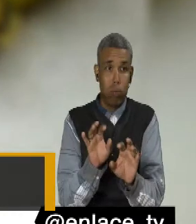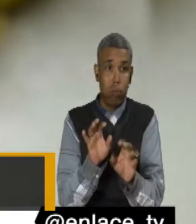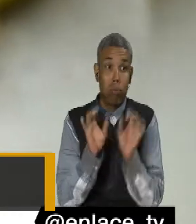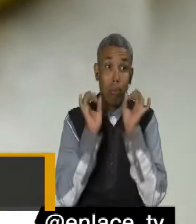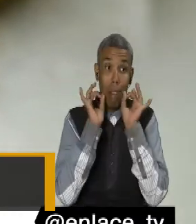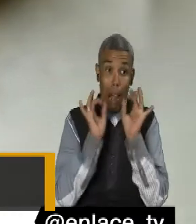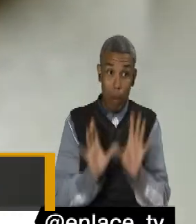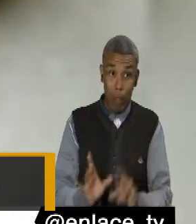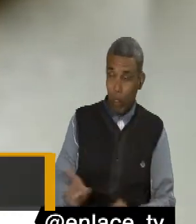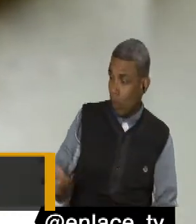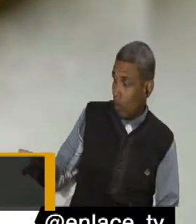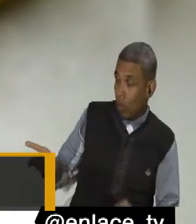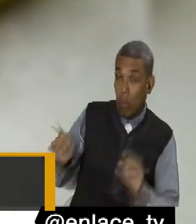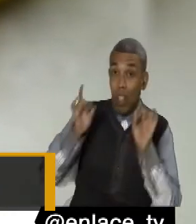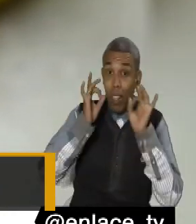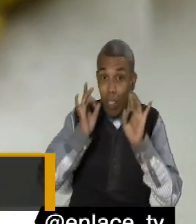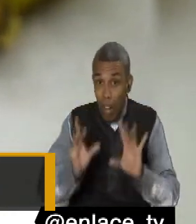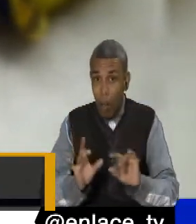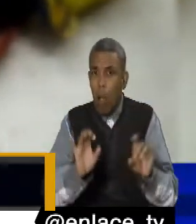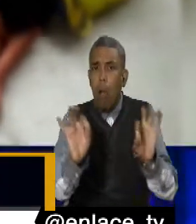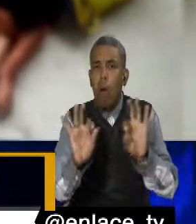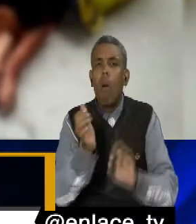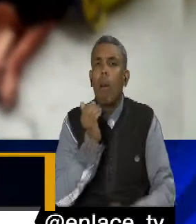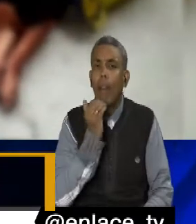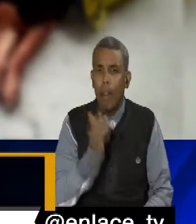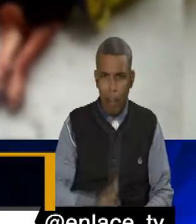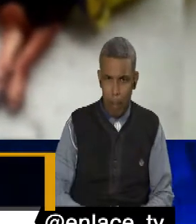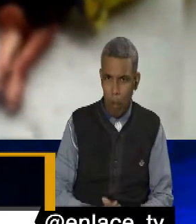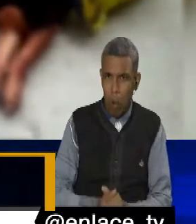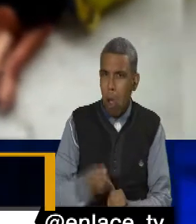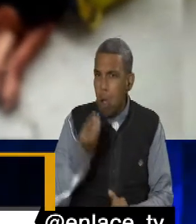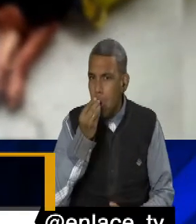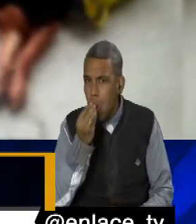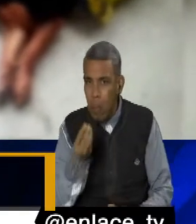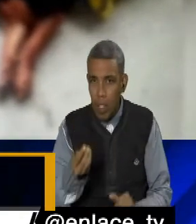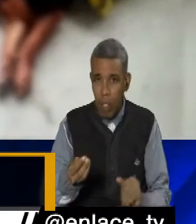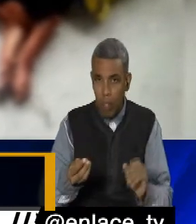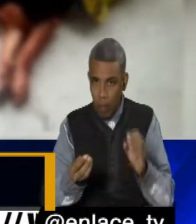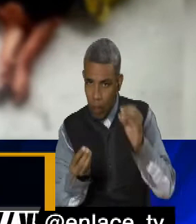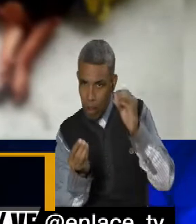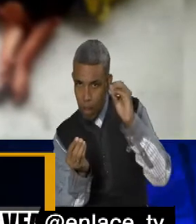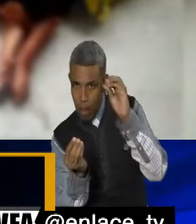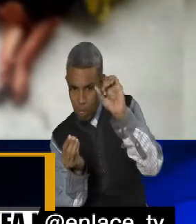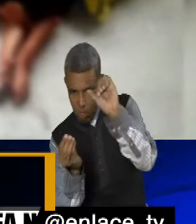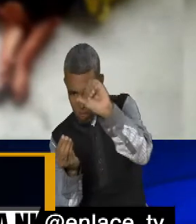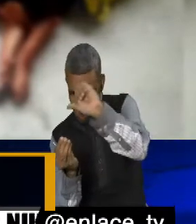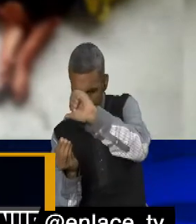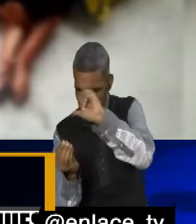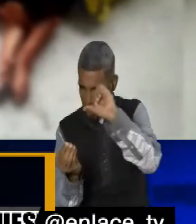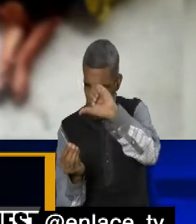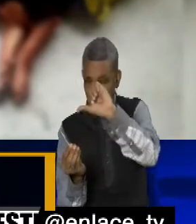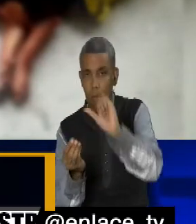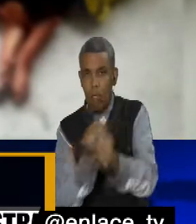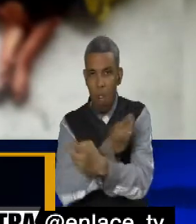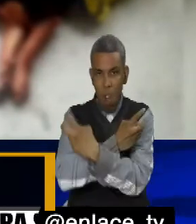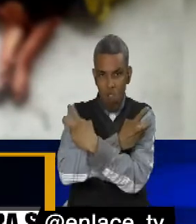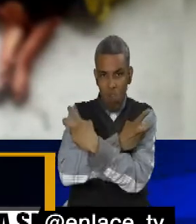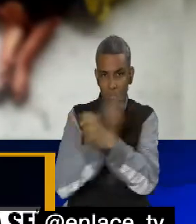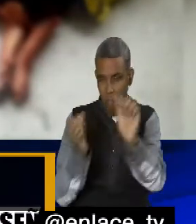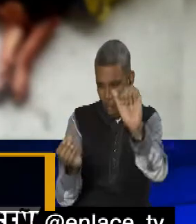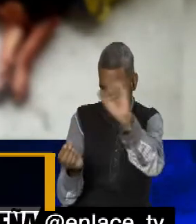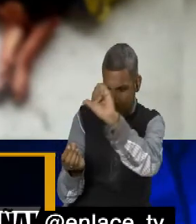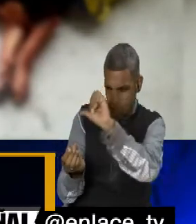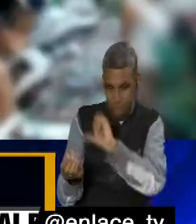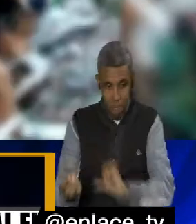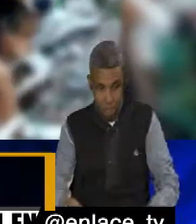Entonces me parece que debemos tener un alto en eso y pues mirar a ver qué entes o qué podemos hacer para parar con toda esta crueldad.